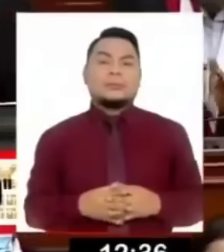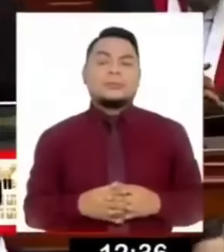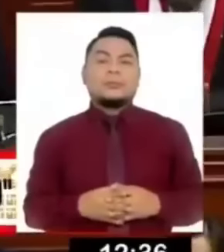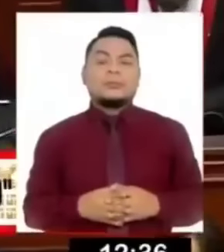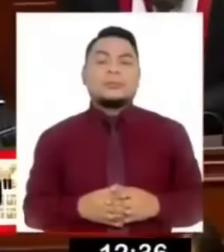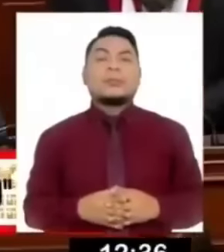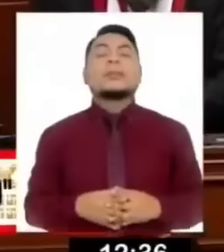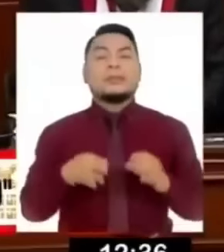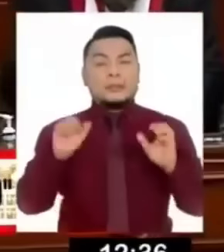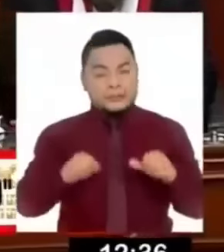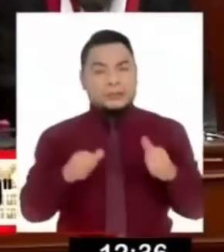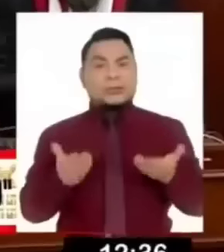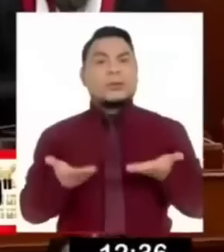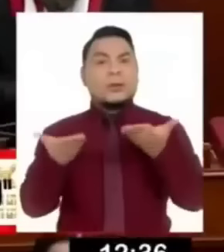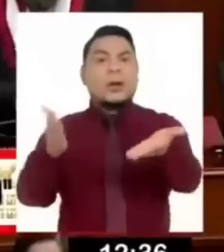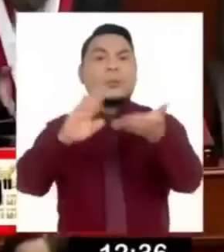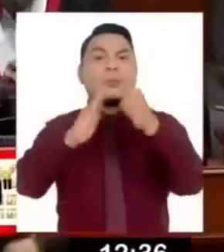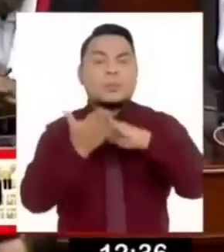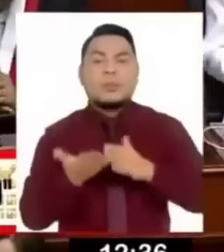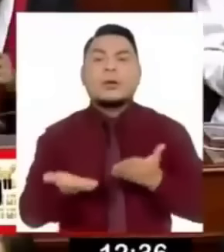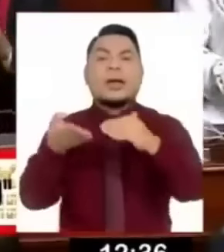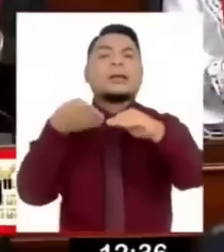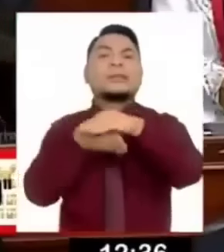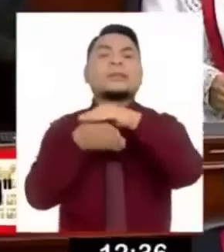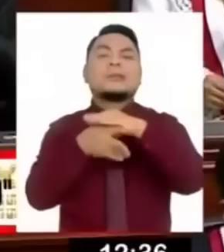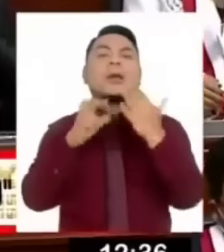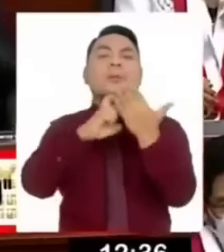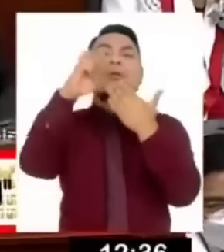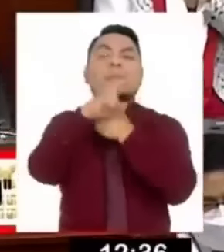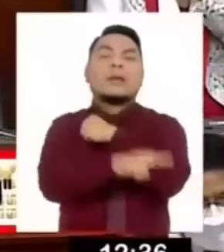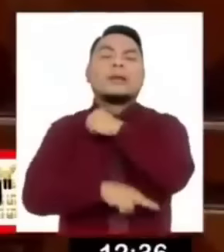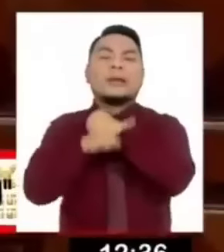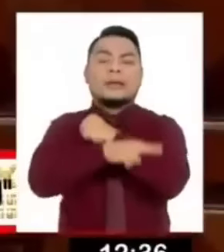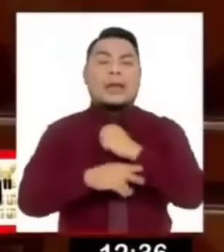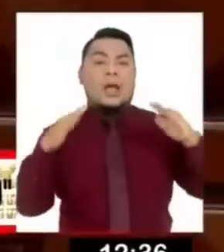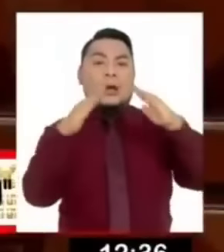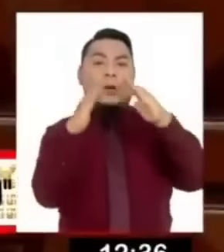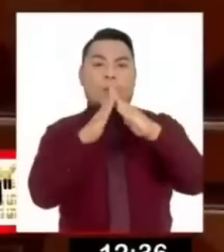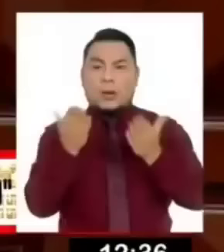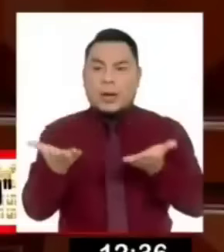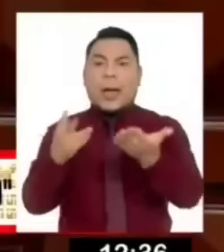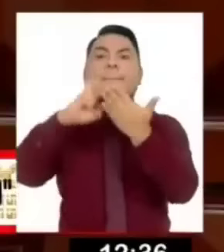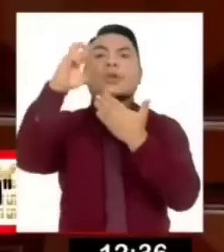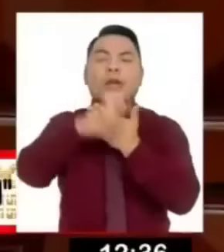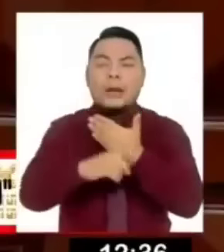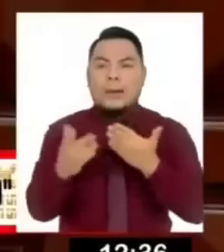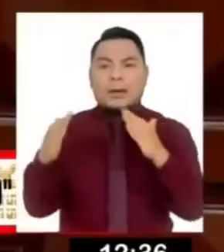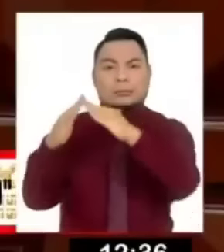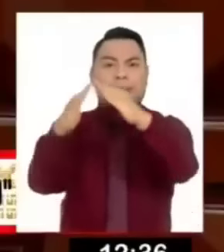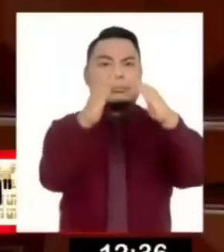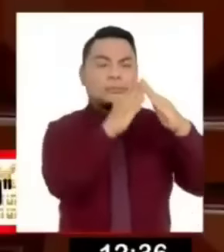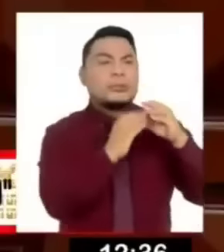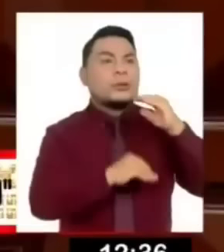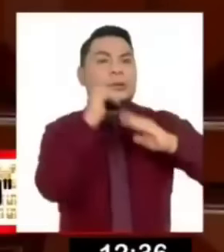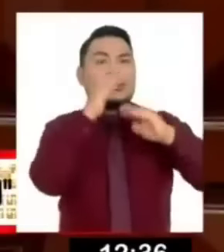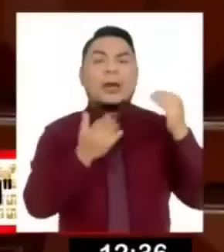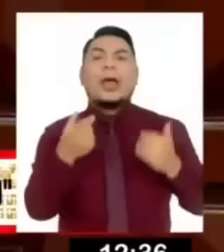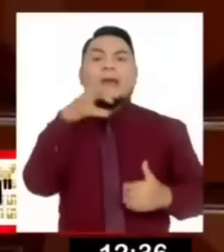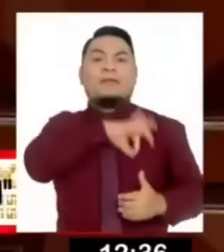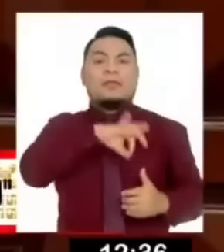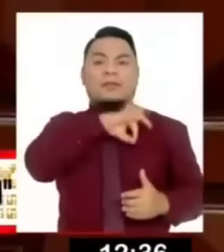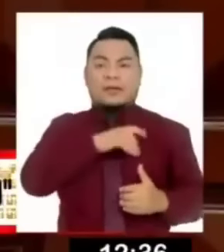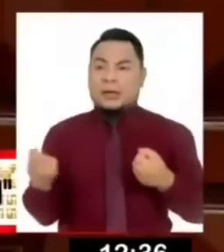Se facilitará a la población el acceso al Programa Nacional Techo Propio y ampliaremos significativamente el número de